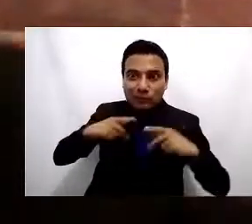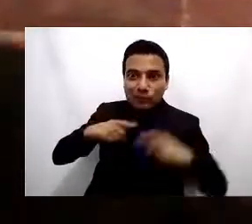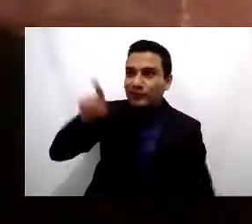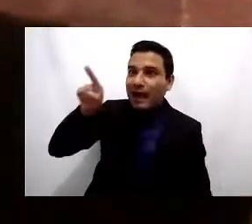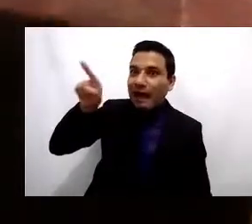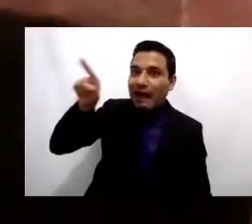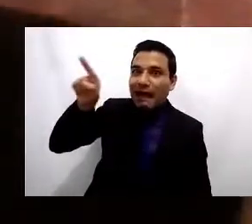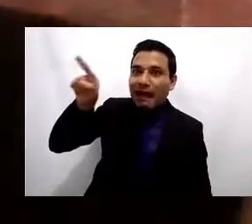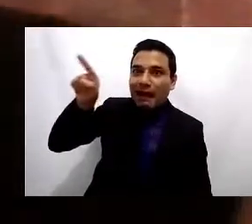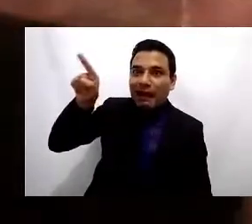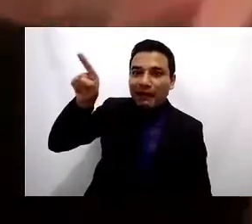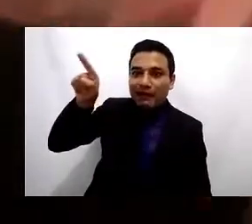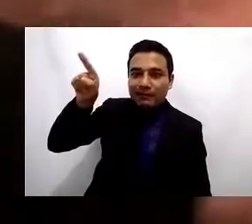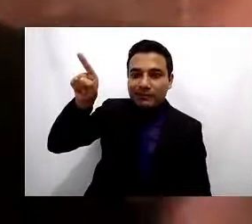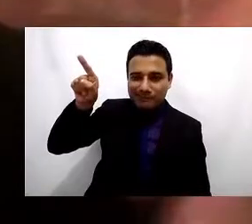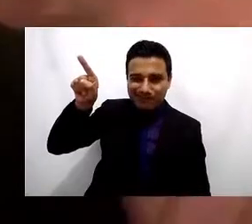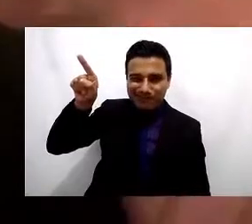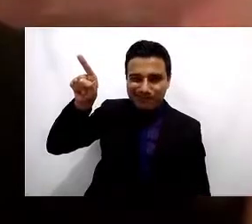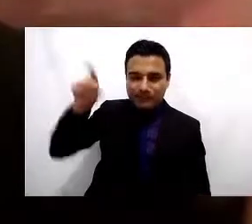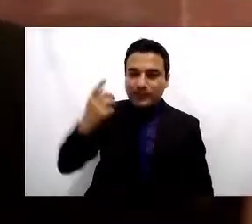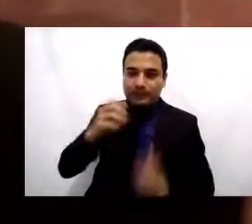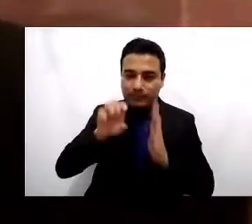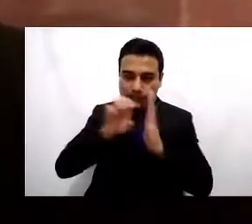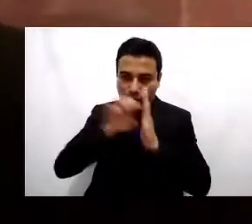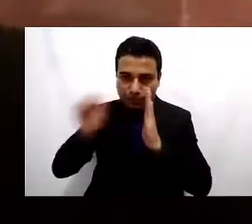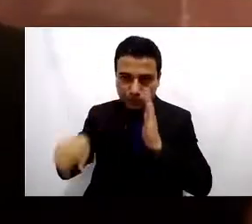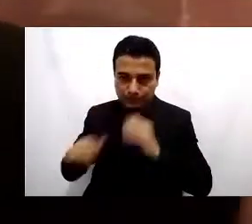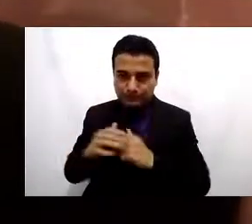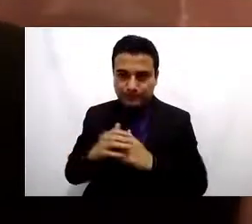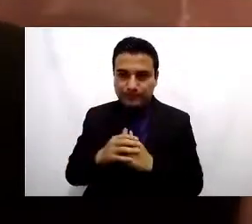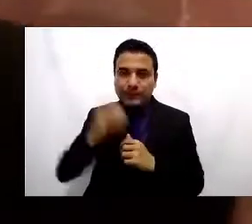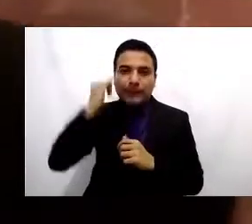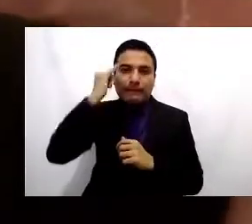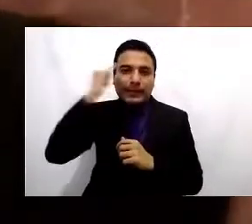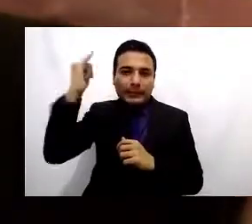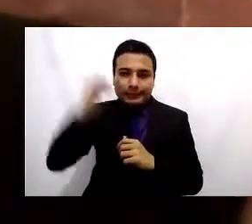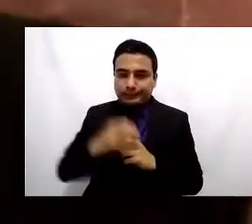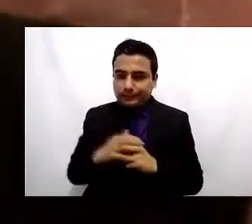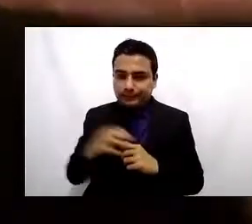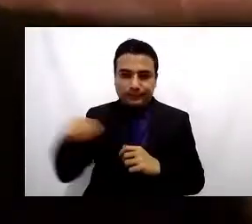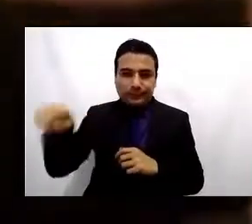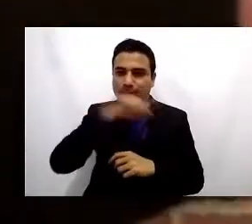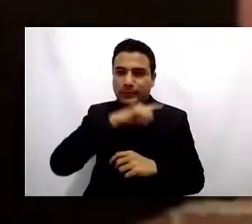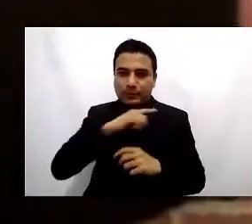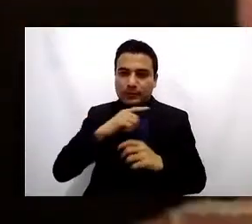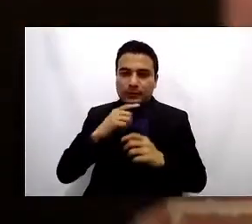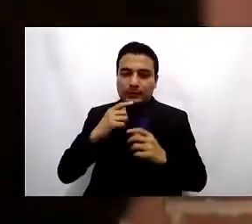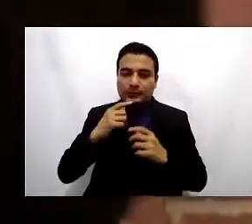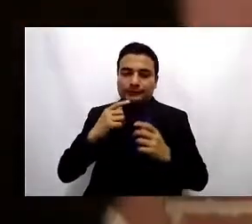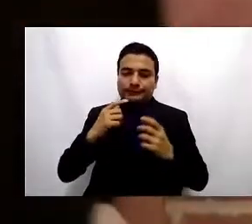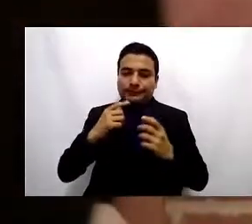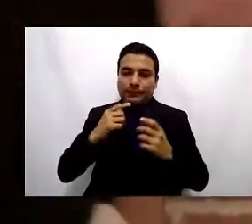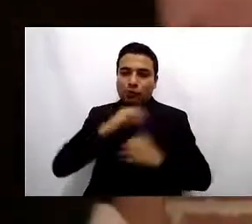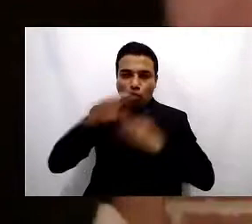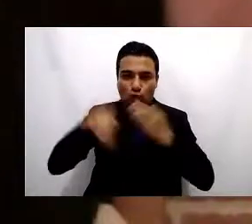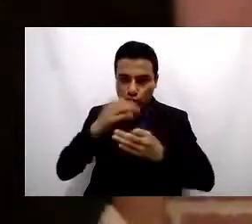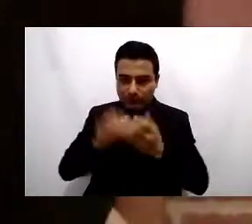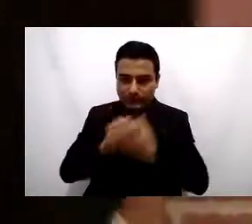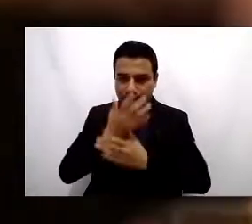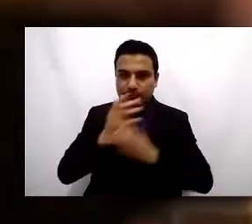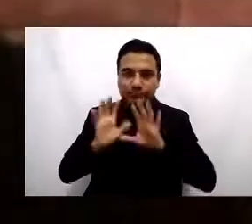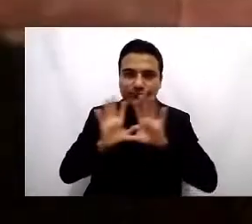nosotros vemos una nube, salimos, supongamos que todos estuviésemos en el mismo espacio y salimos ahora y miramos el cielo, ¿qué